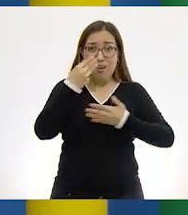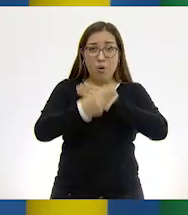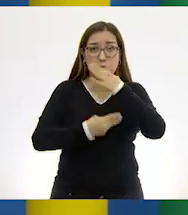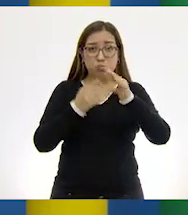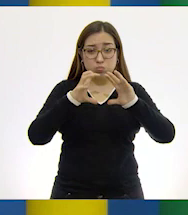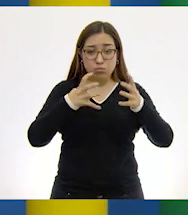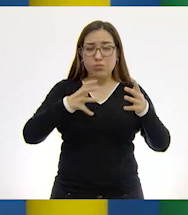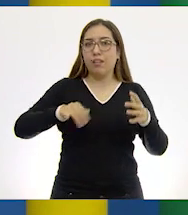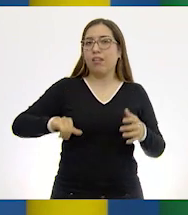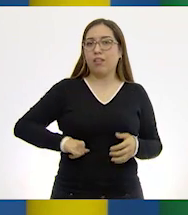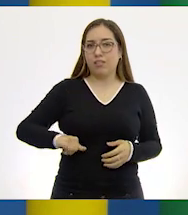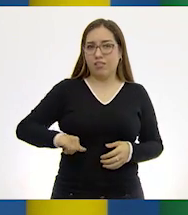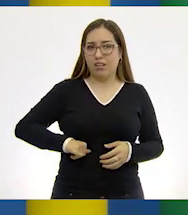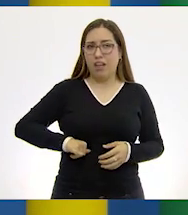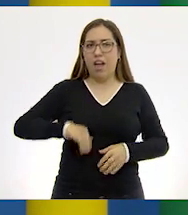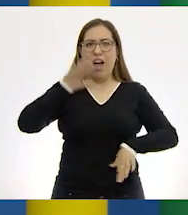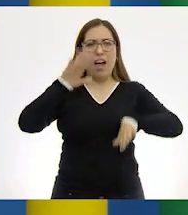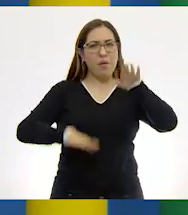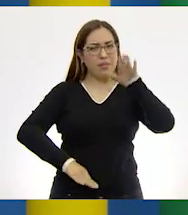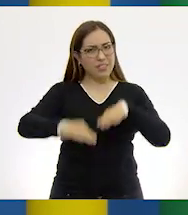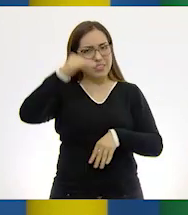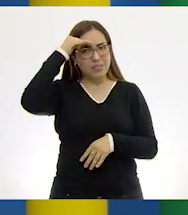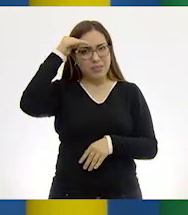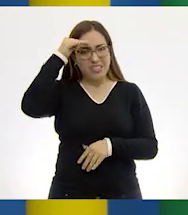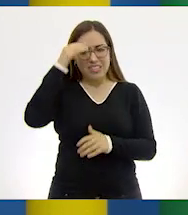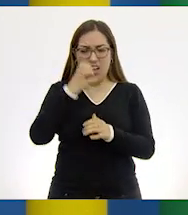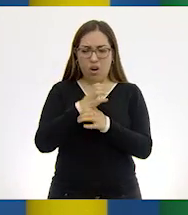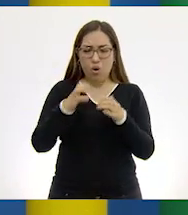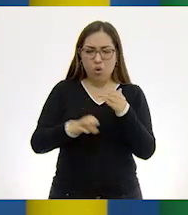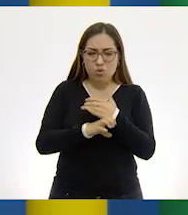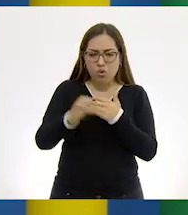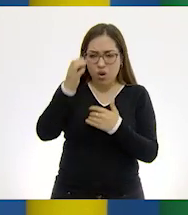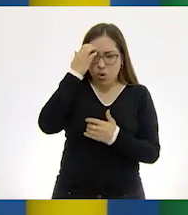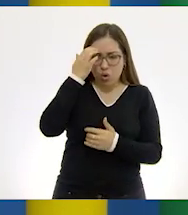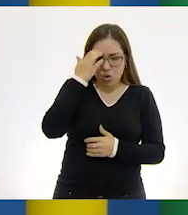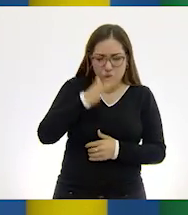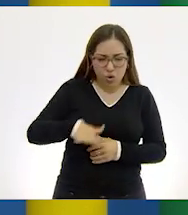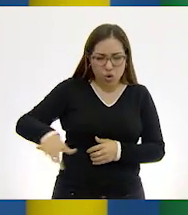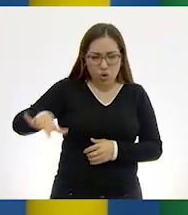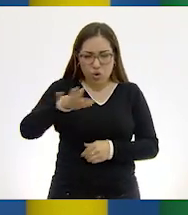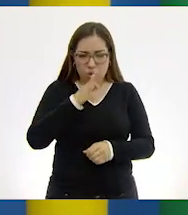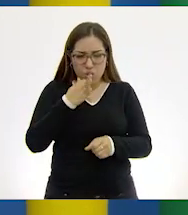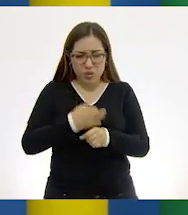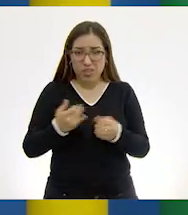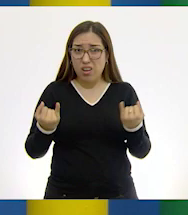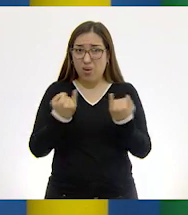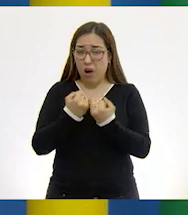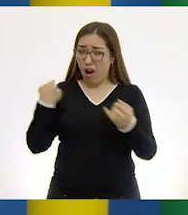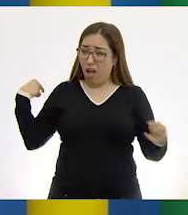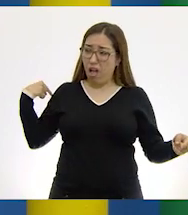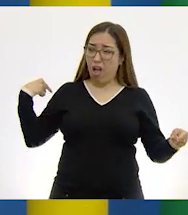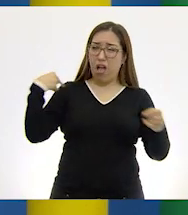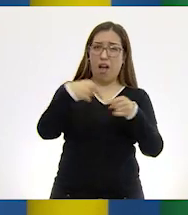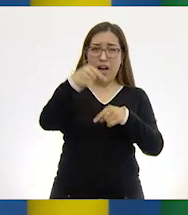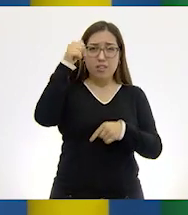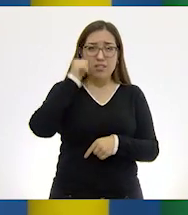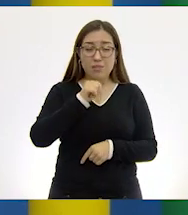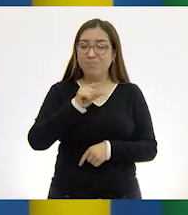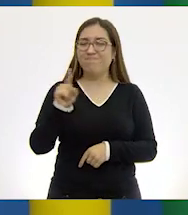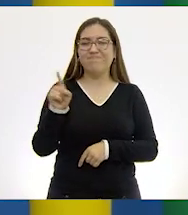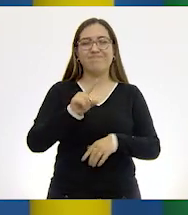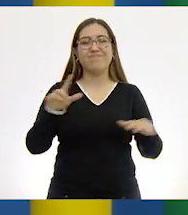podemos pensar que lo que conocemos y la forma en que vivimos siempre ha sido igual. Y al ver temas como este del día de